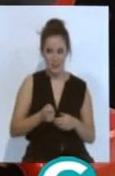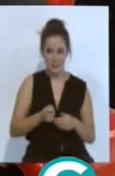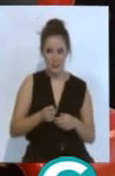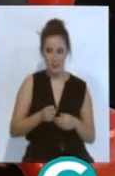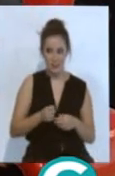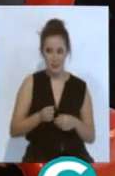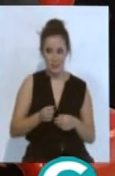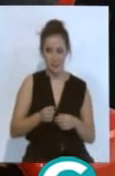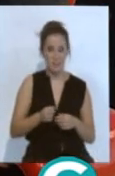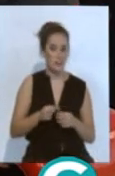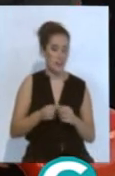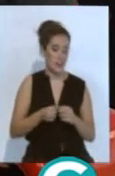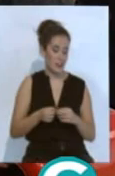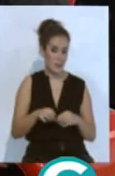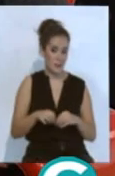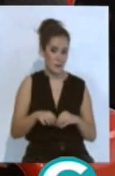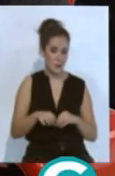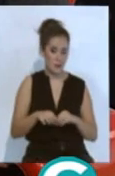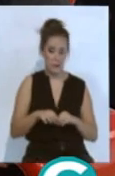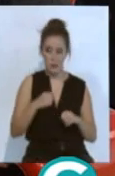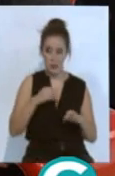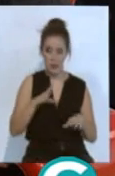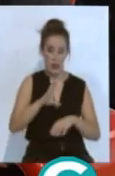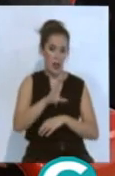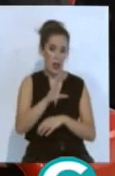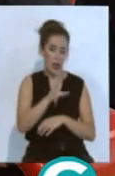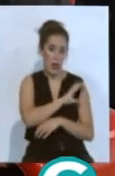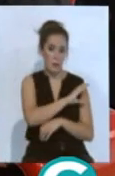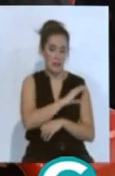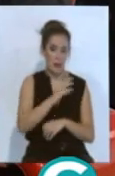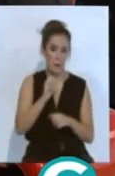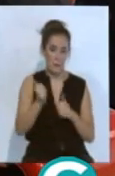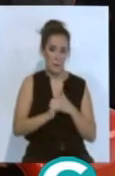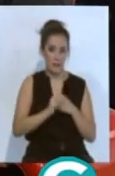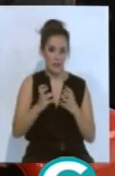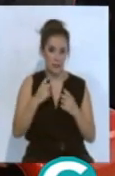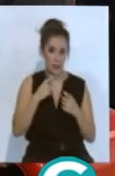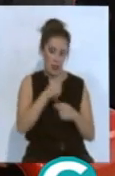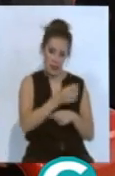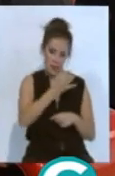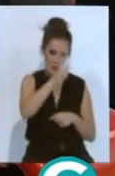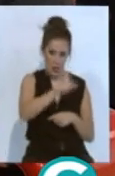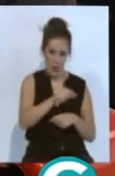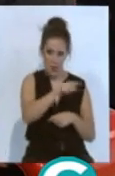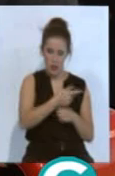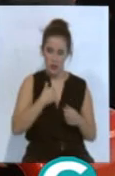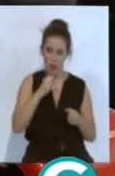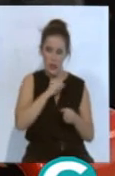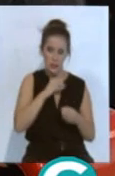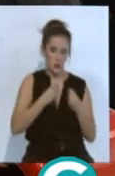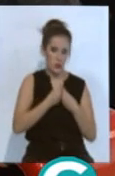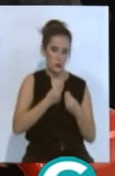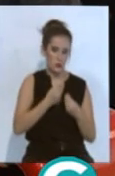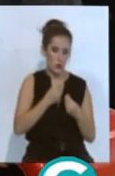Asumo mi derrota heredera y asumo que el Capitán Papas Fritas tiene que ser el que le ha dejado el legado. Llevan cantando juntos en